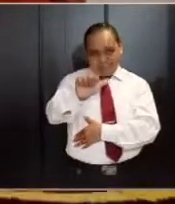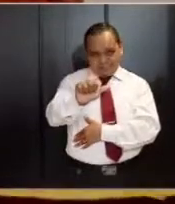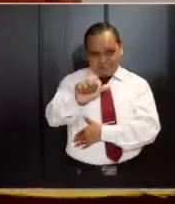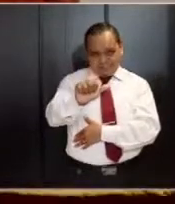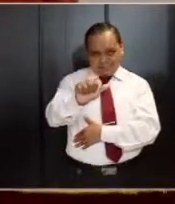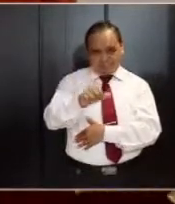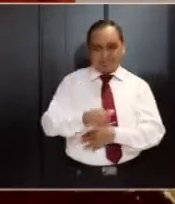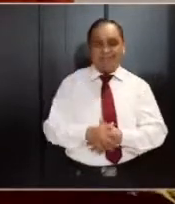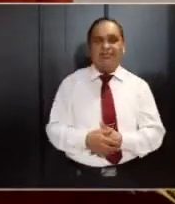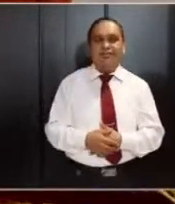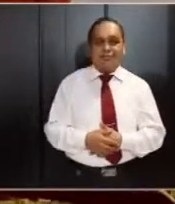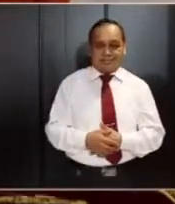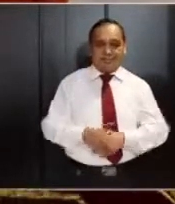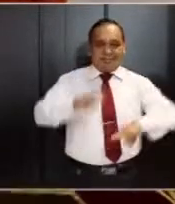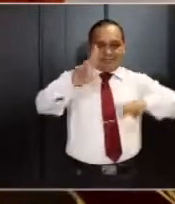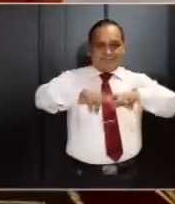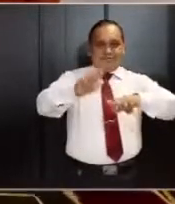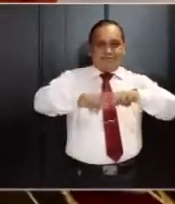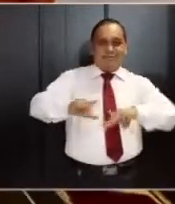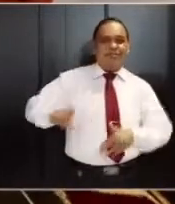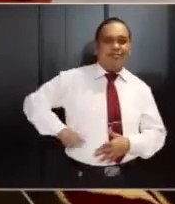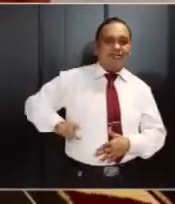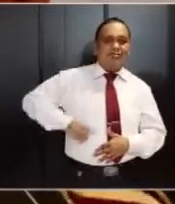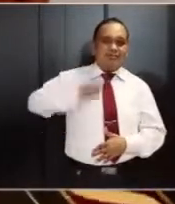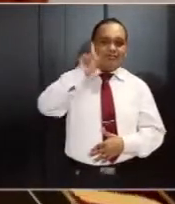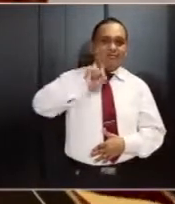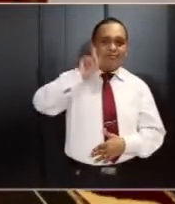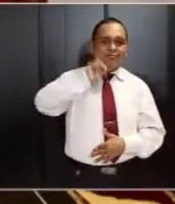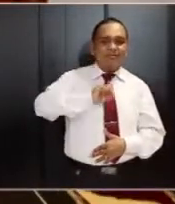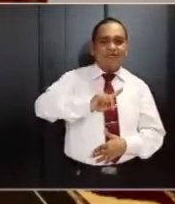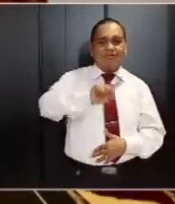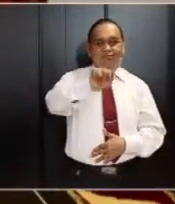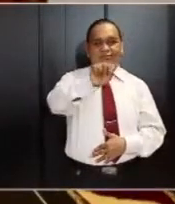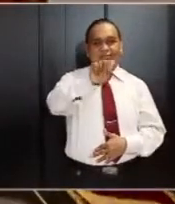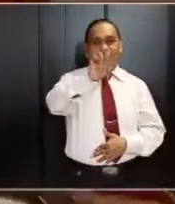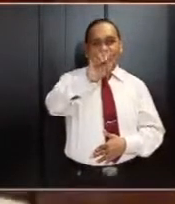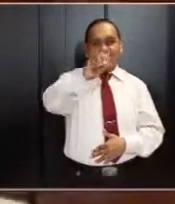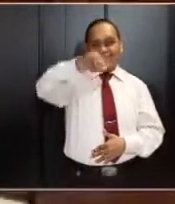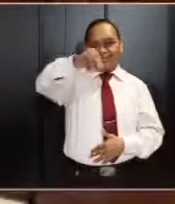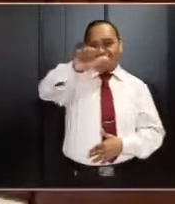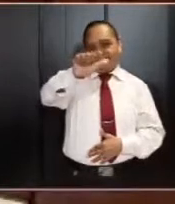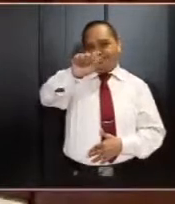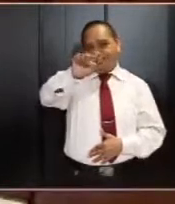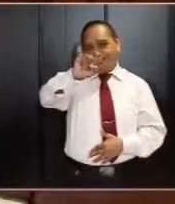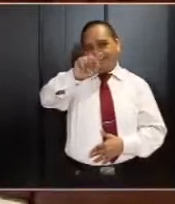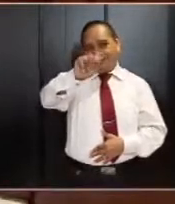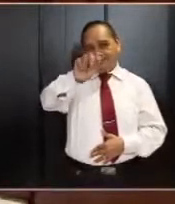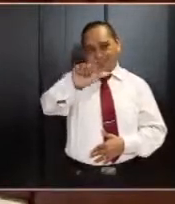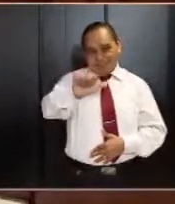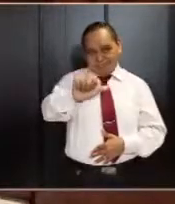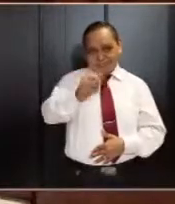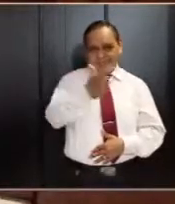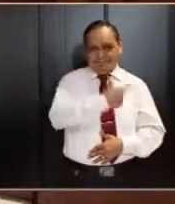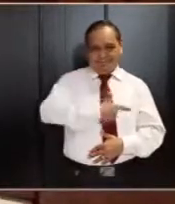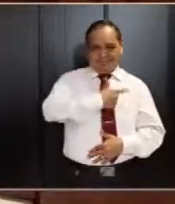la usilla de la gobernadora, Tomasita, qué gusto me da tenerte, que además te llames como mi